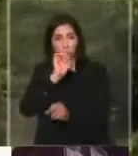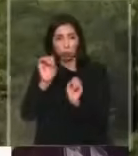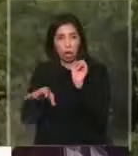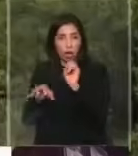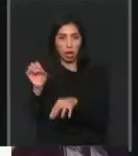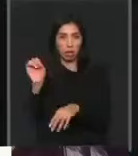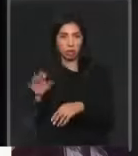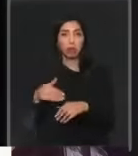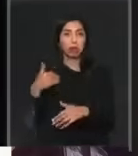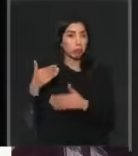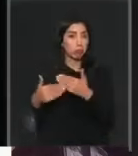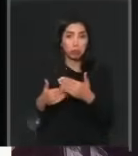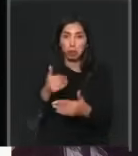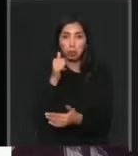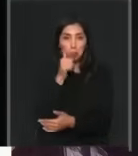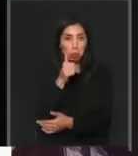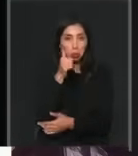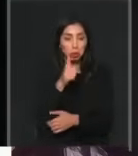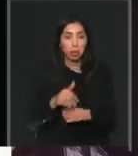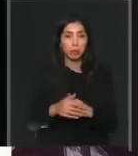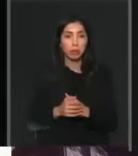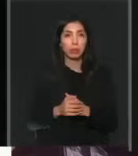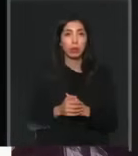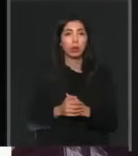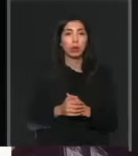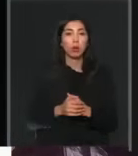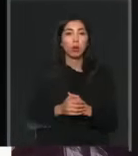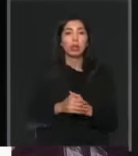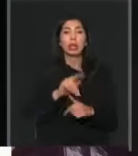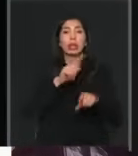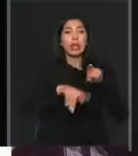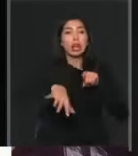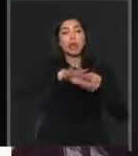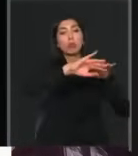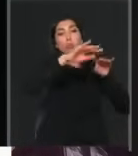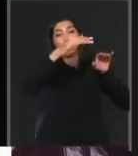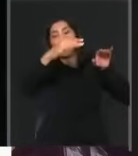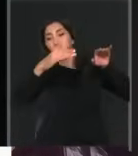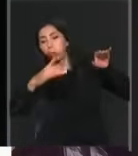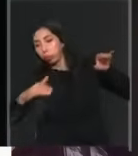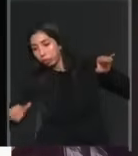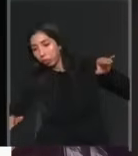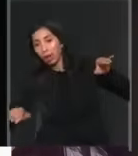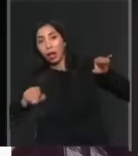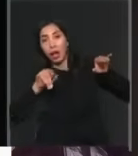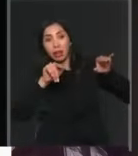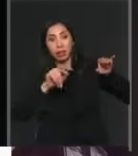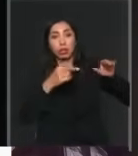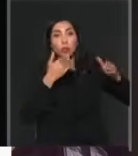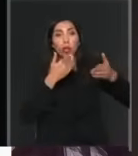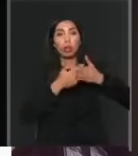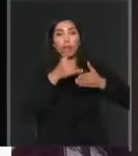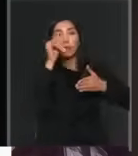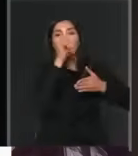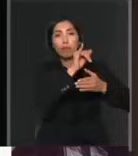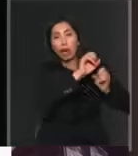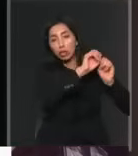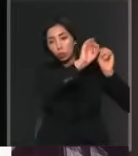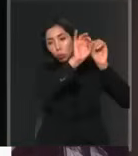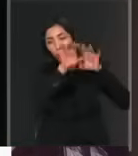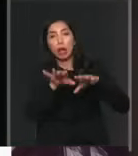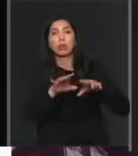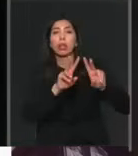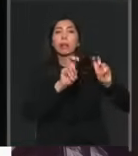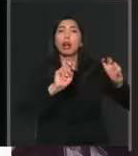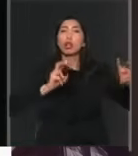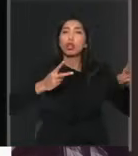capacidad. Son quebradas principalmente, y estas quebradas, al momento de recibir estos desechos, que principalmente son de la construcción,